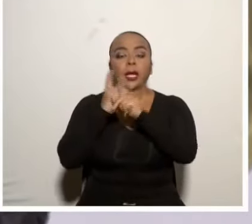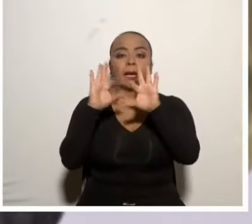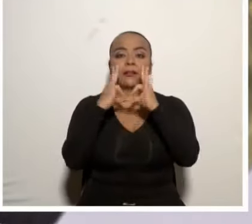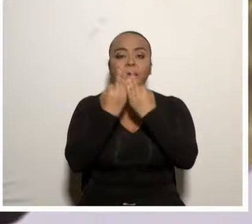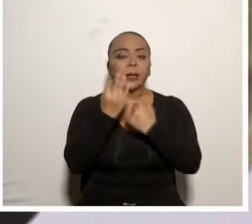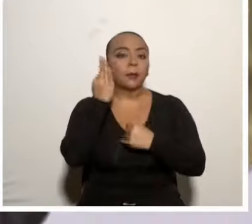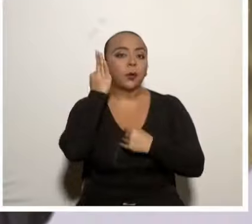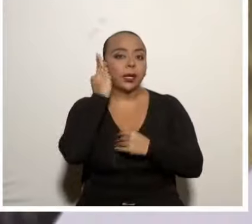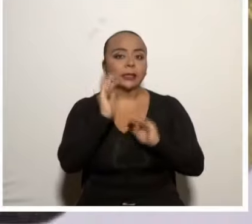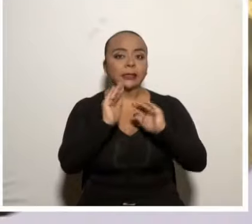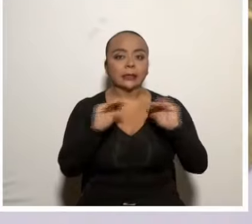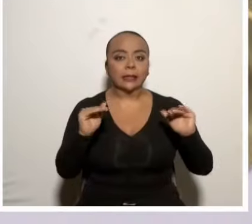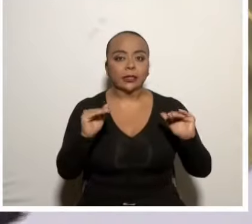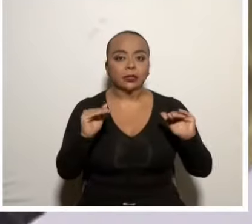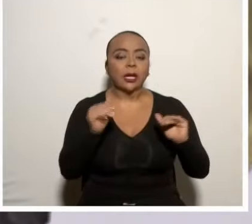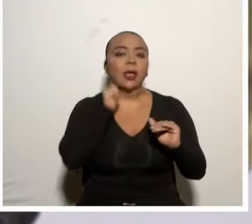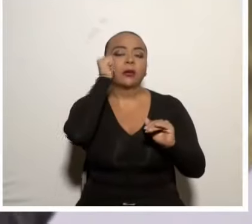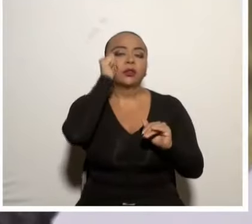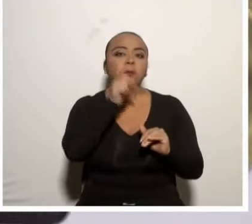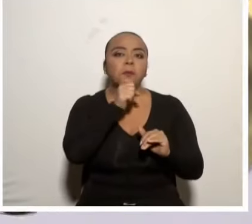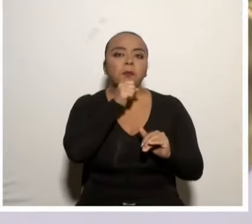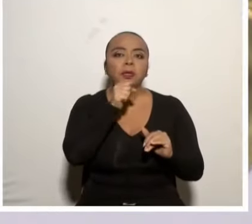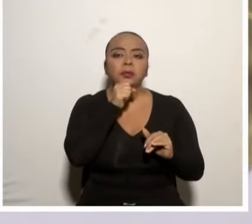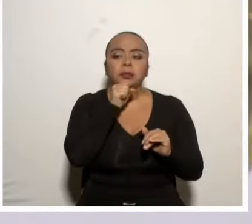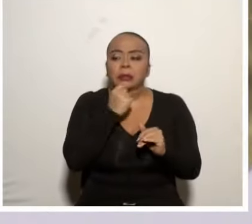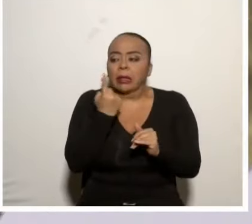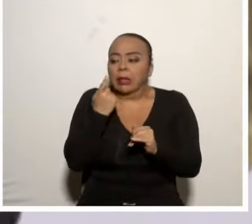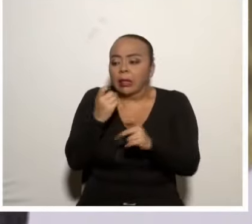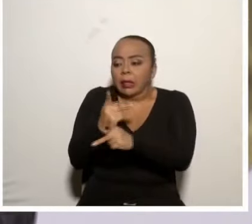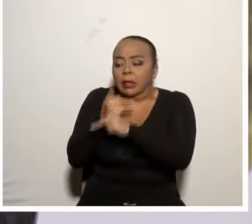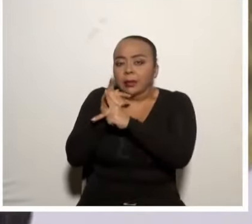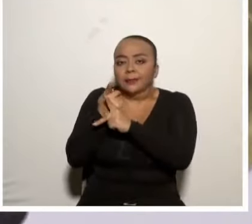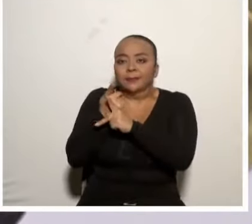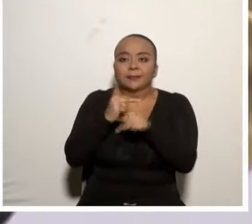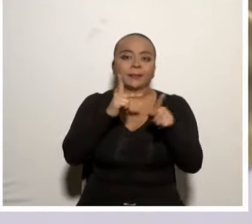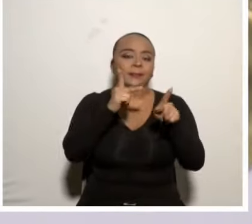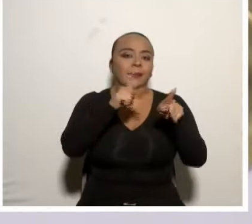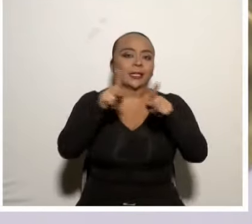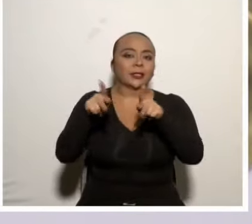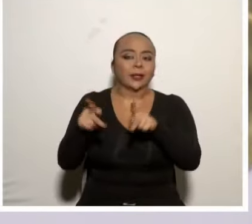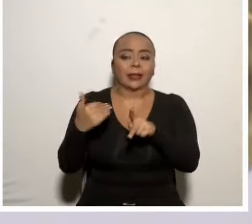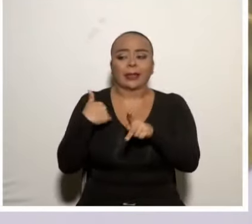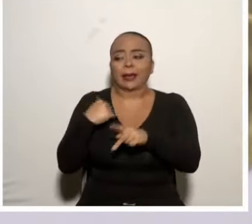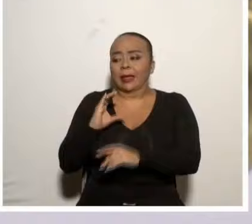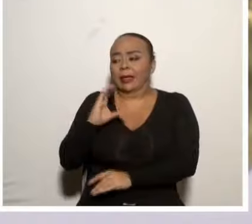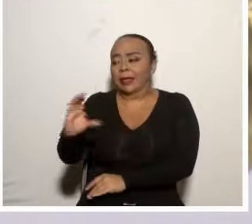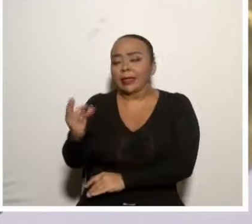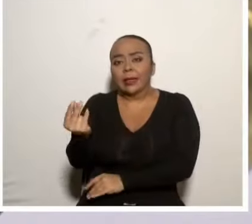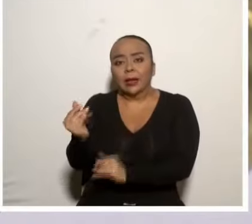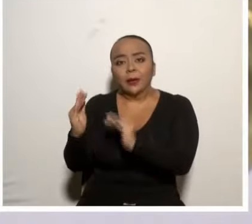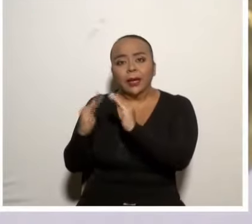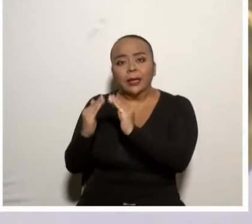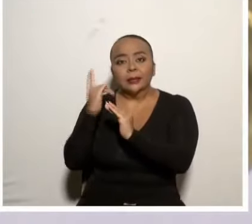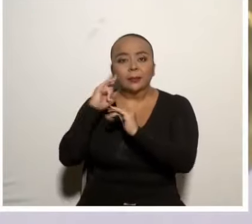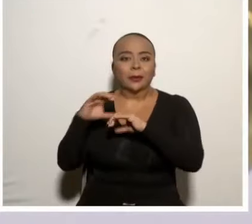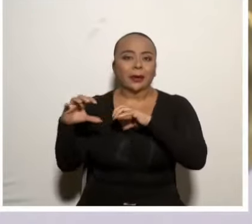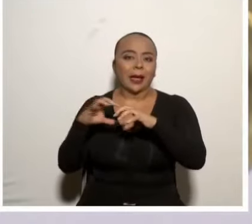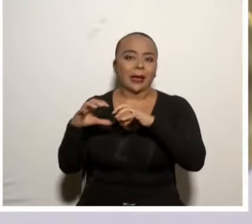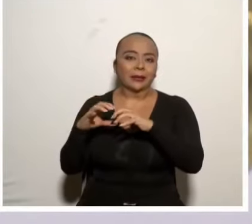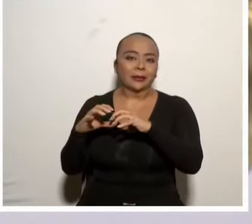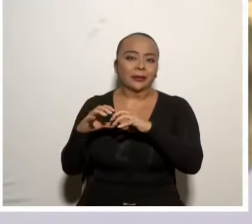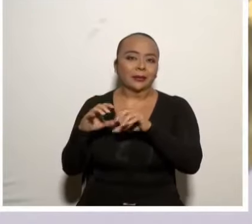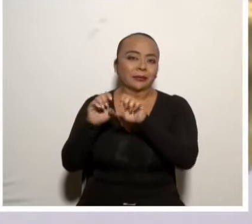las mujeres, a los niños, a los adultos mayores que quedan desprotegidos cuando la persona que llevaba el dinero a la casa por actos